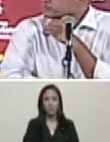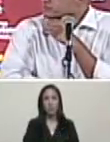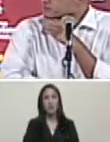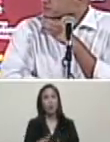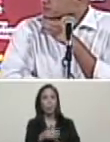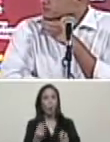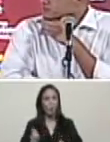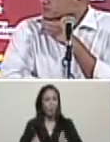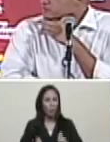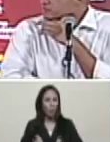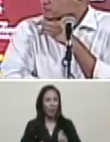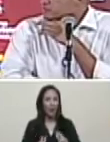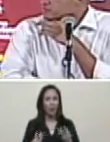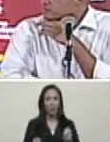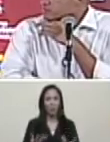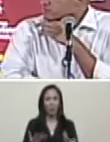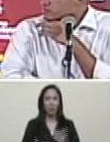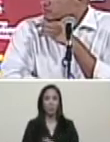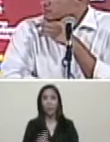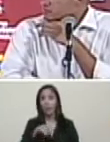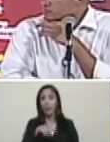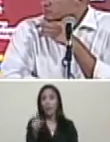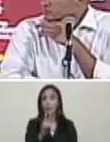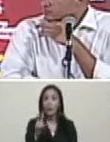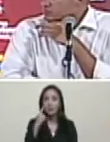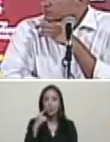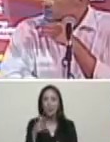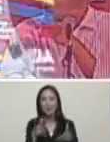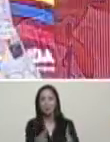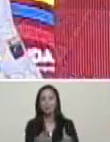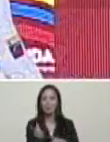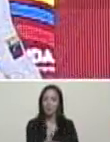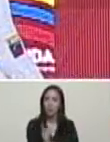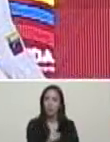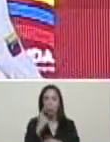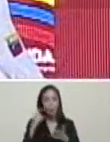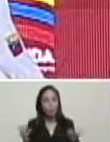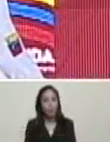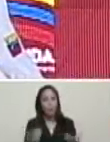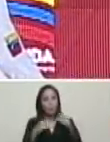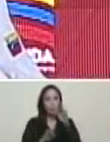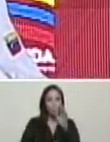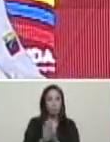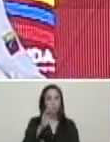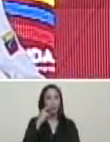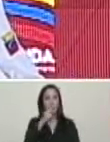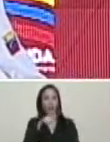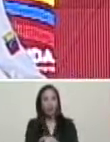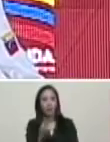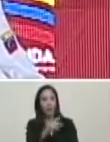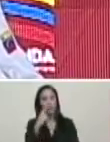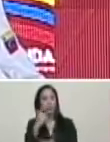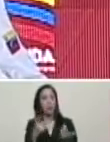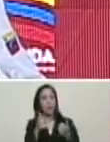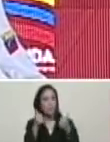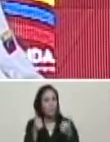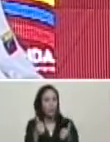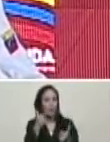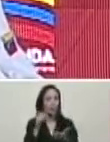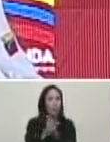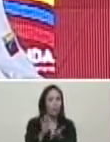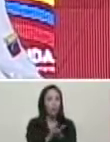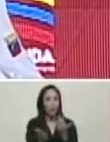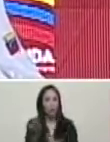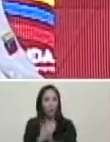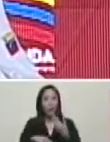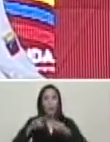preocupación. En Venezuela no va a pasar nada, o mejor dicho, todo lo que va a pasar va a ser para bien. Trabajo,